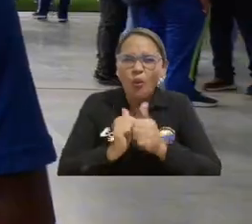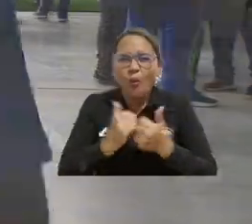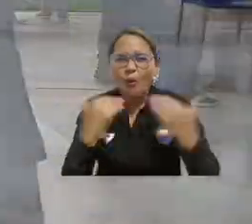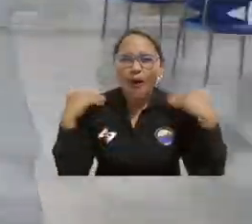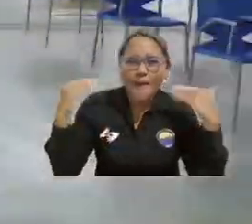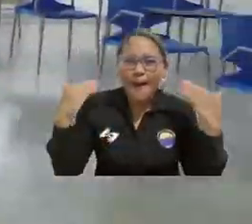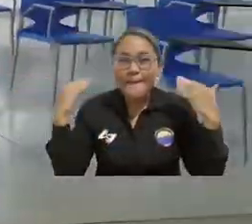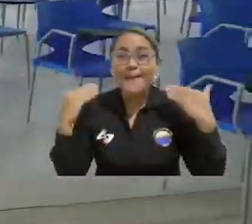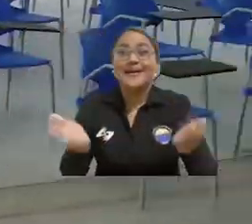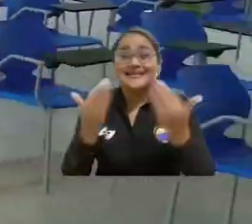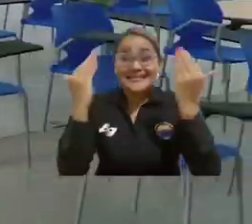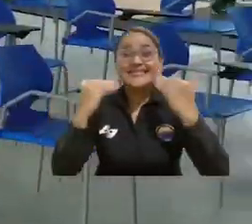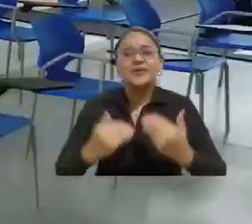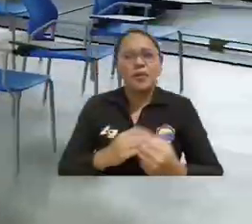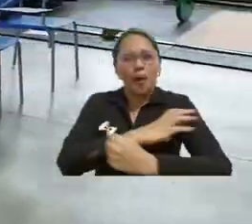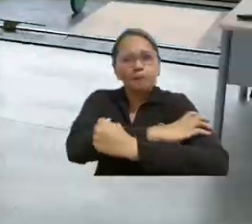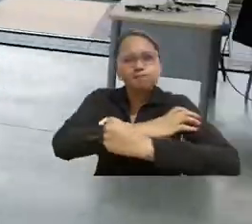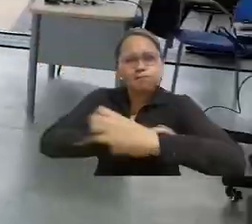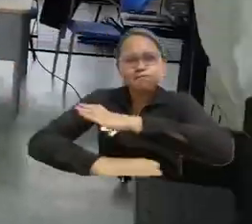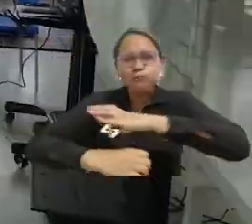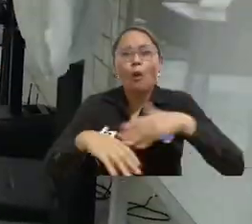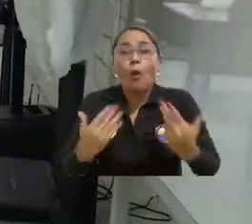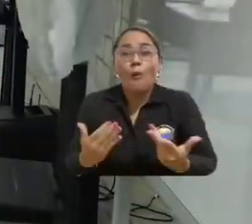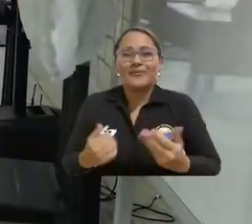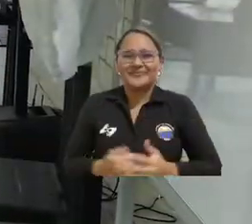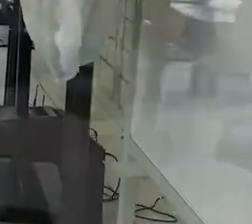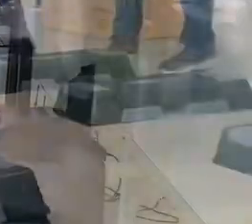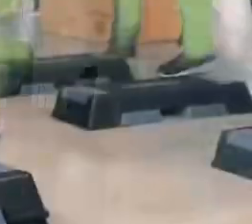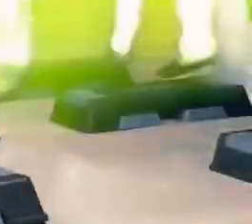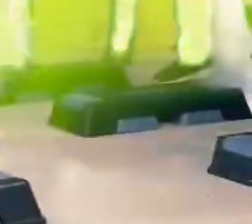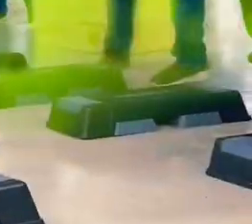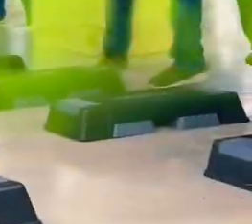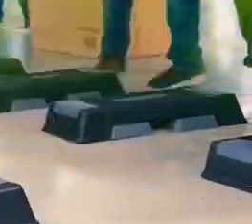y los espacios de musculación también.